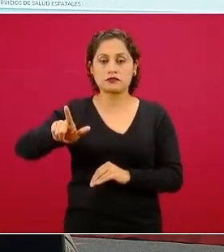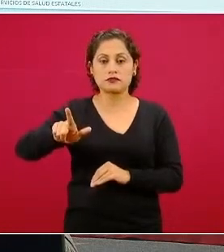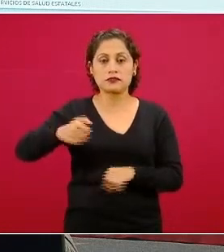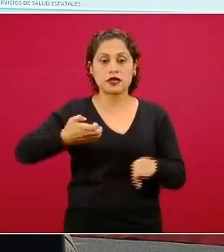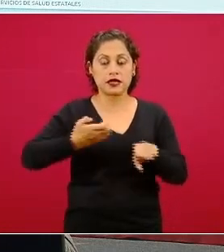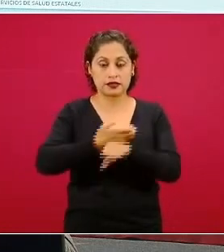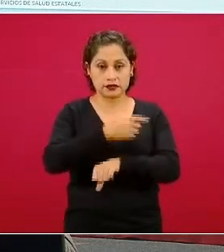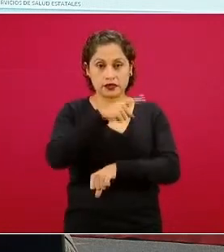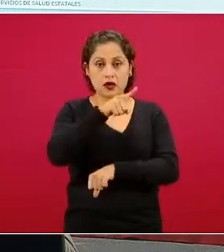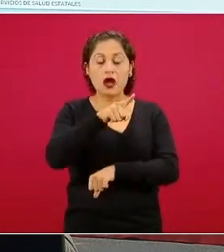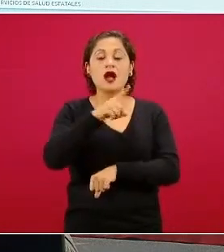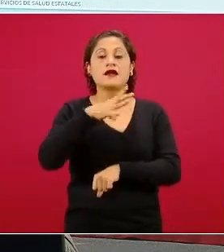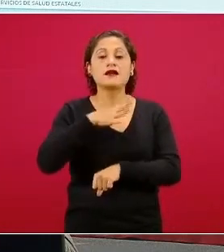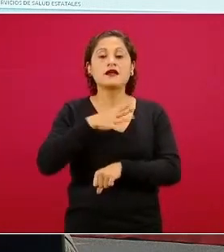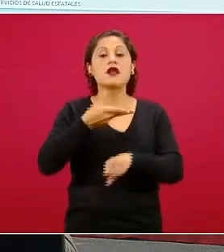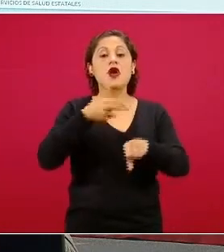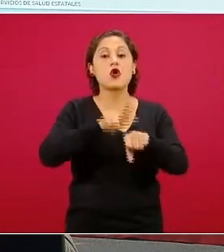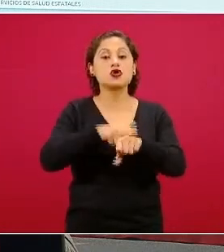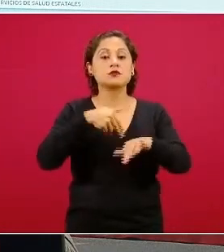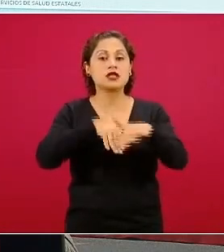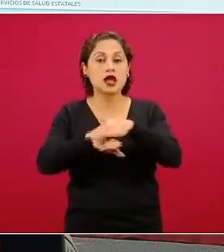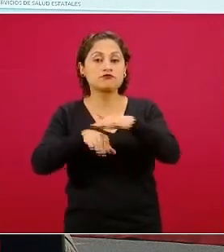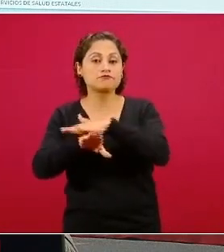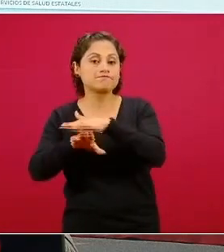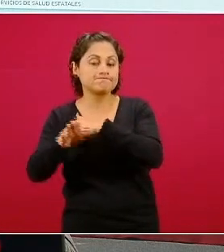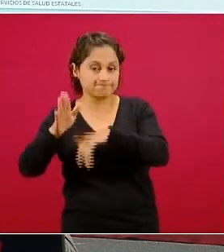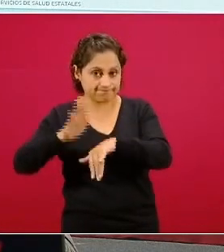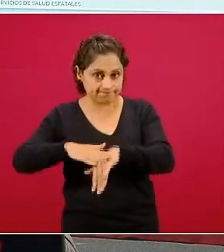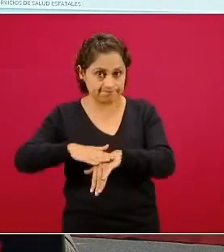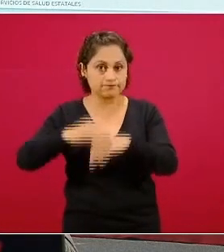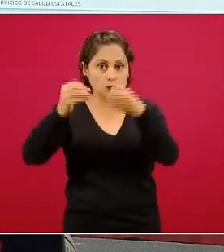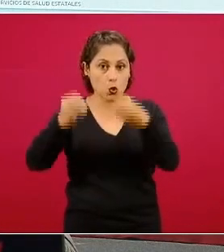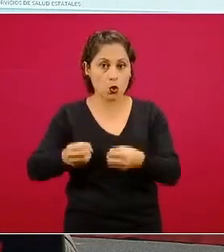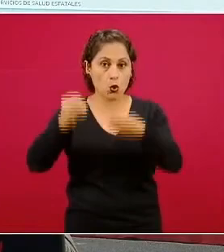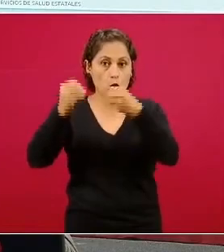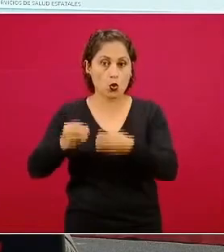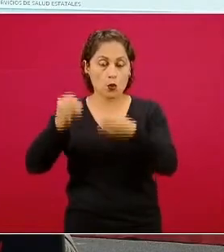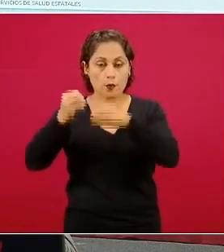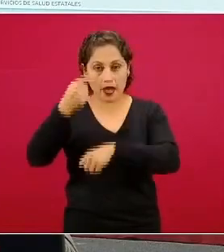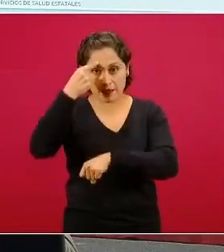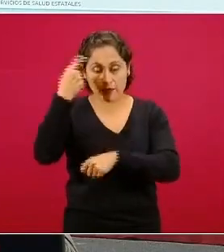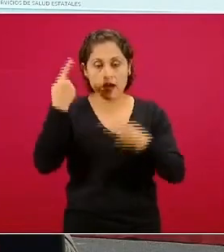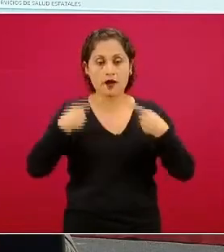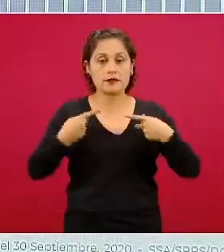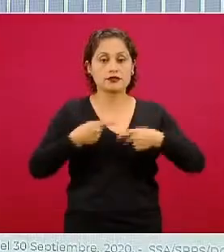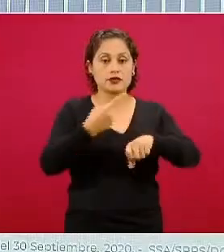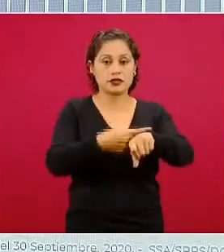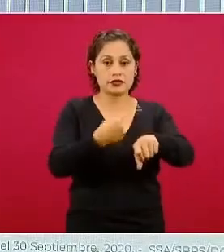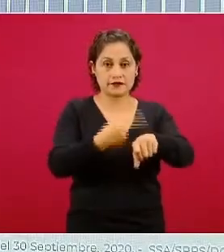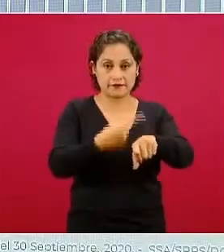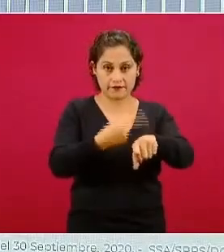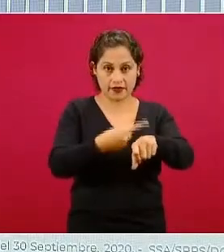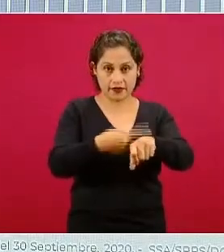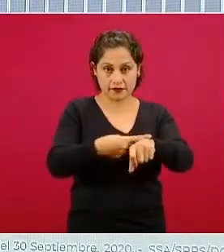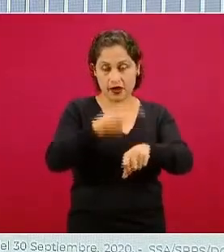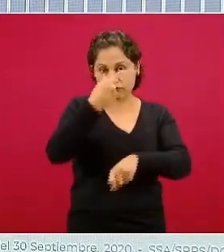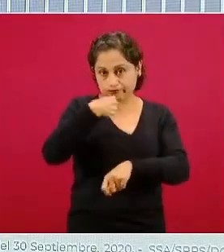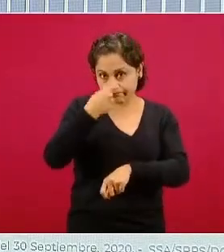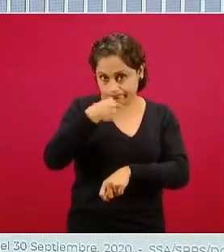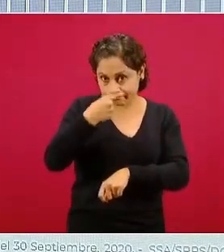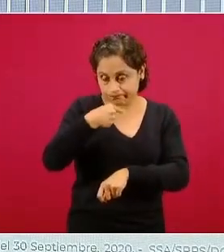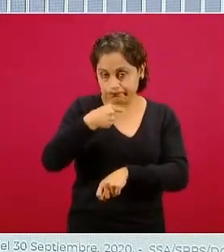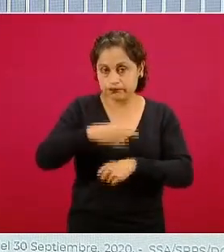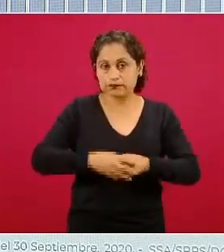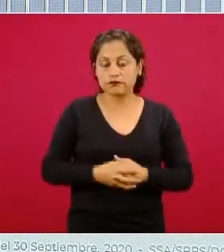tener porcentajes de ocupación hospitalaria de camas generales destinadas al síndrome COVID, a infección respiratoria aguda grave, arriba